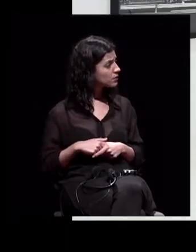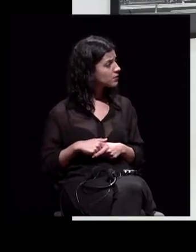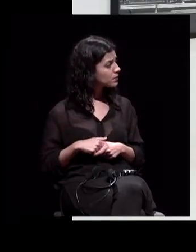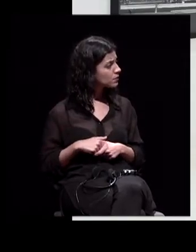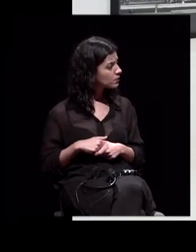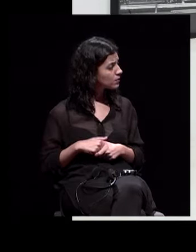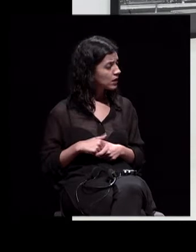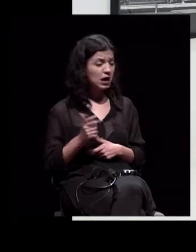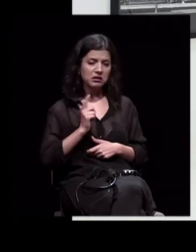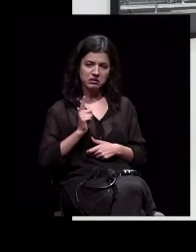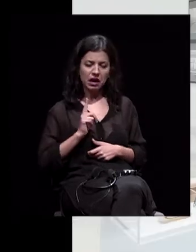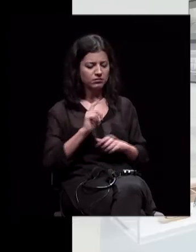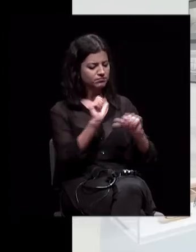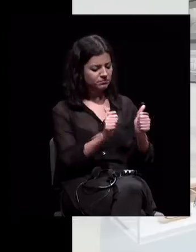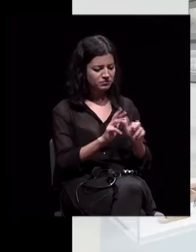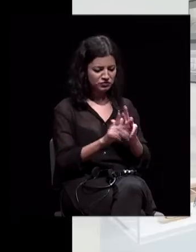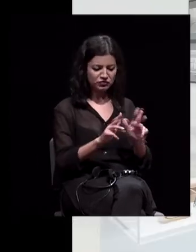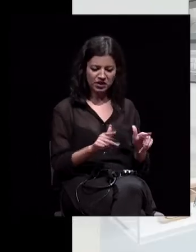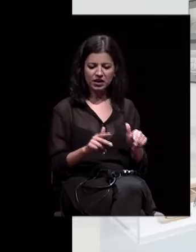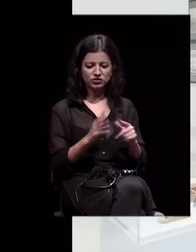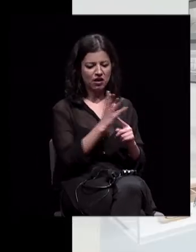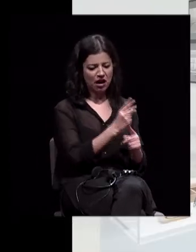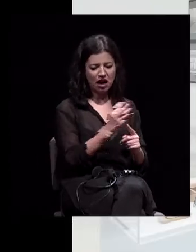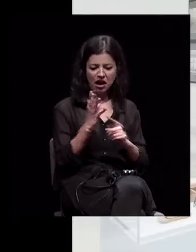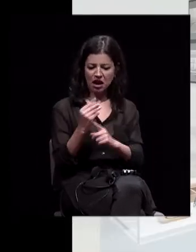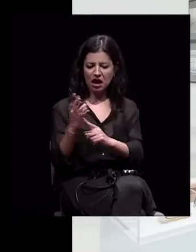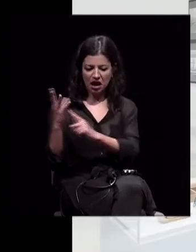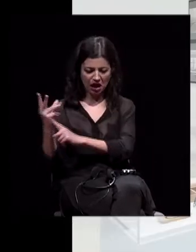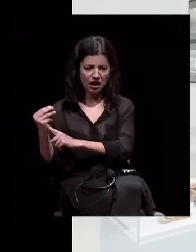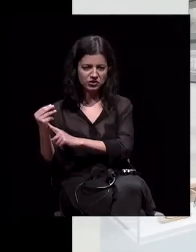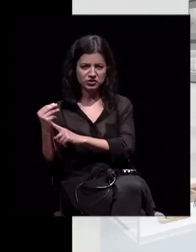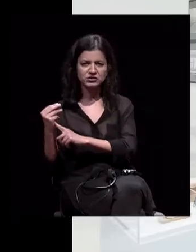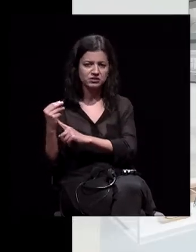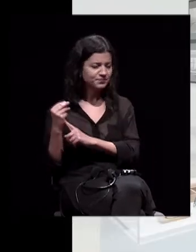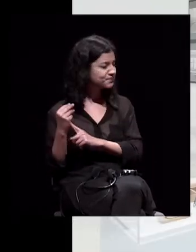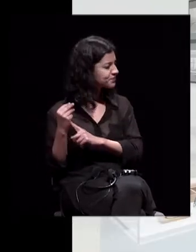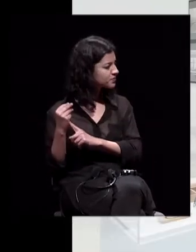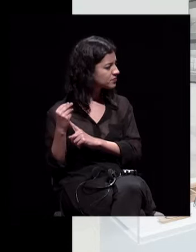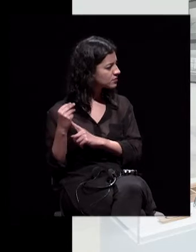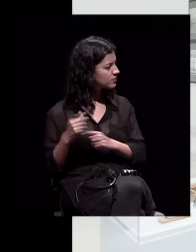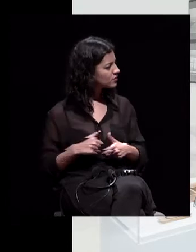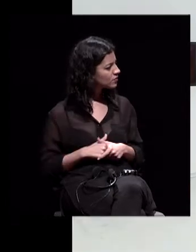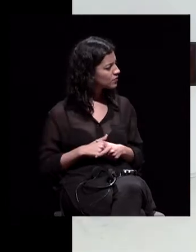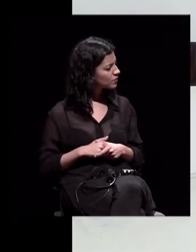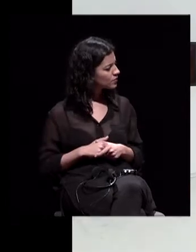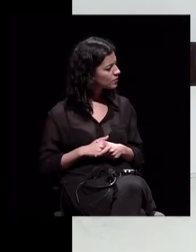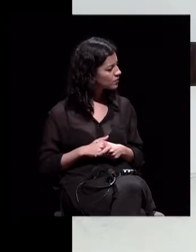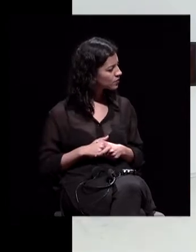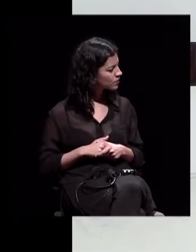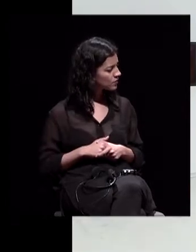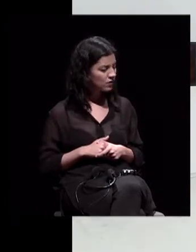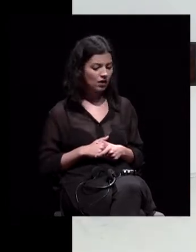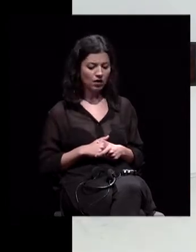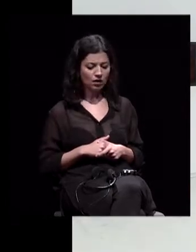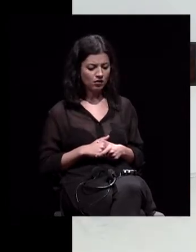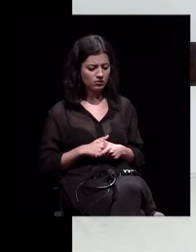con distintas piezas, desde su película, desde su film Catití, Catití, que de hecho coexiste